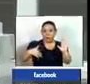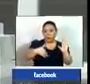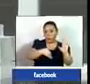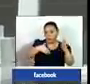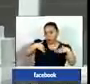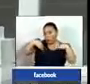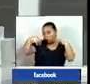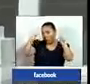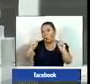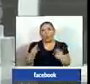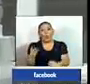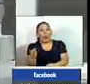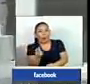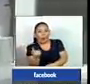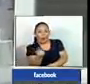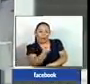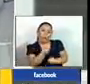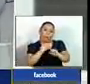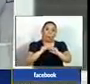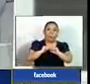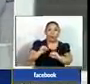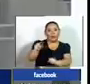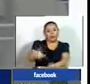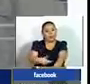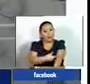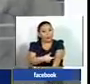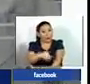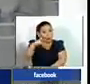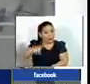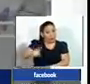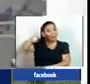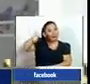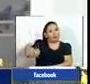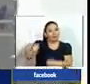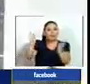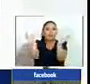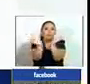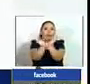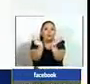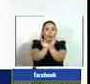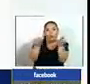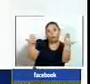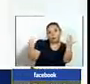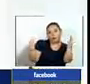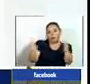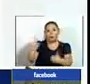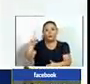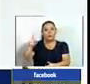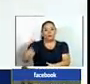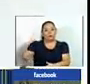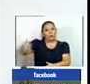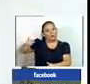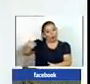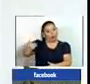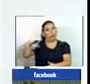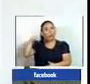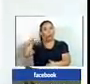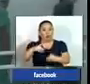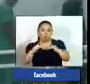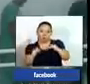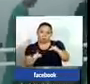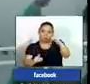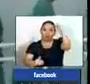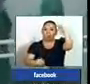Salud, la letalidad hospitalaria por esta enfermedad solo en el mes de mayo, a comparación del 2019, incrementó un 0